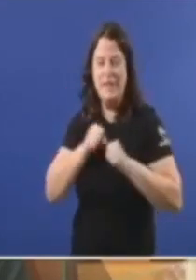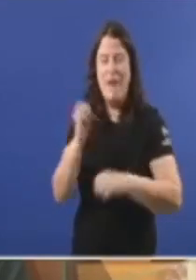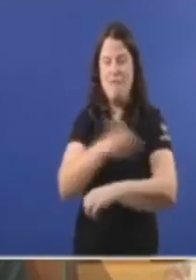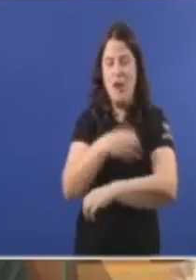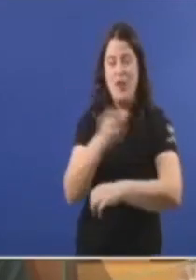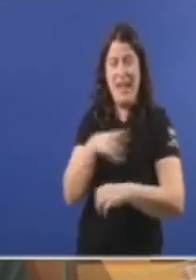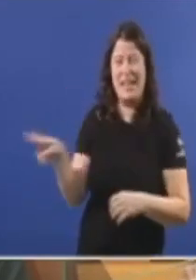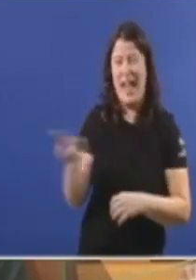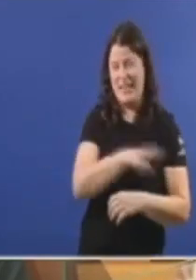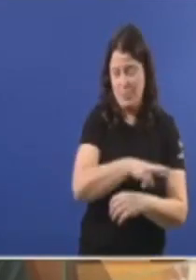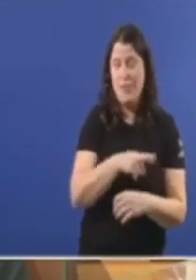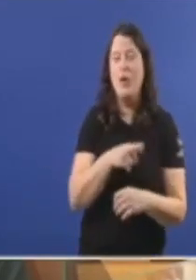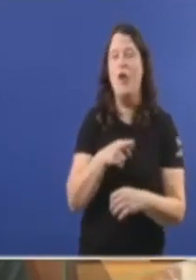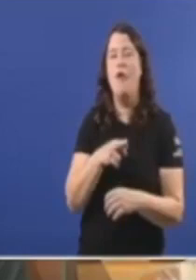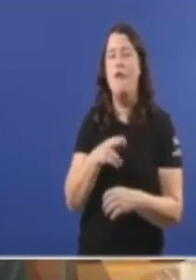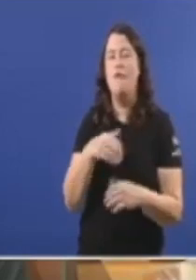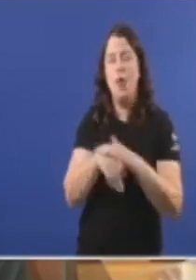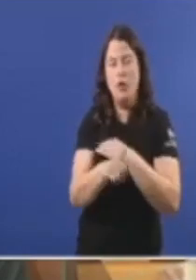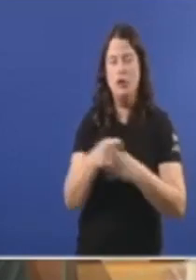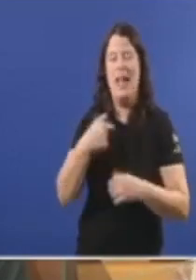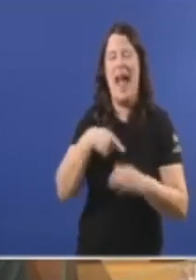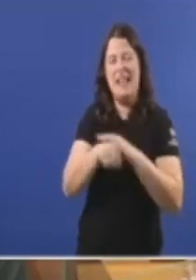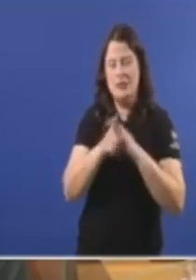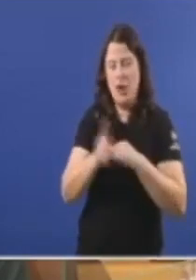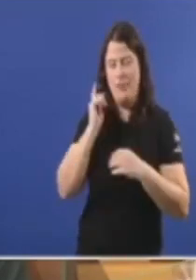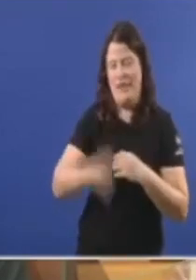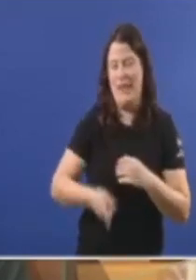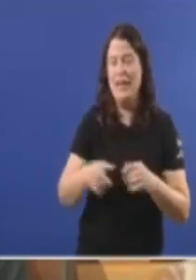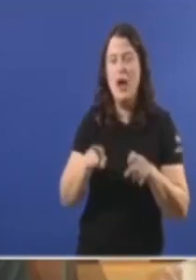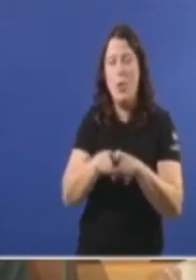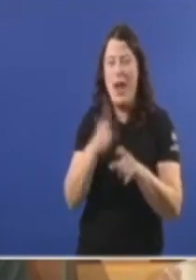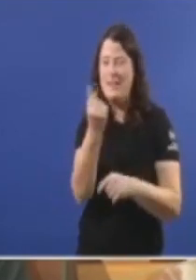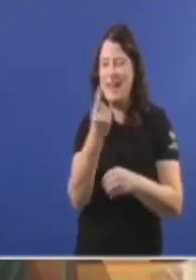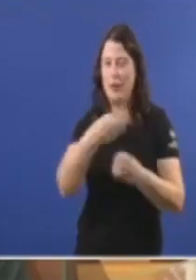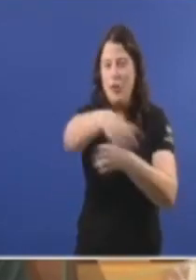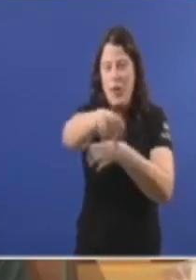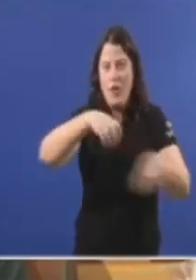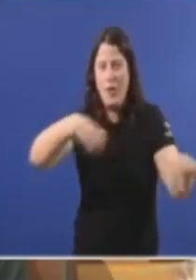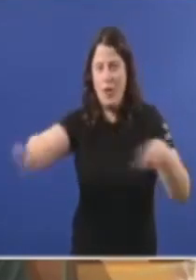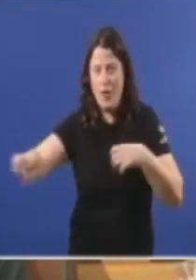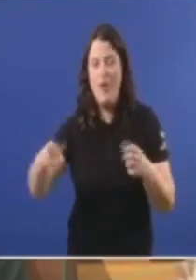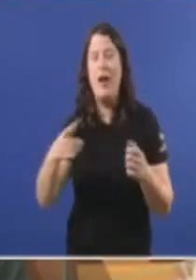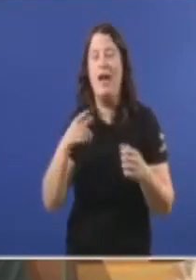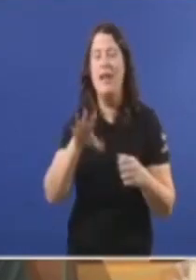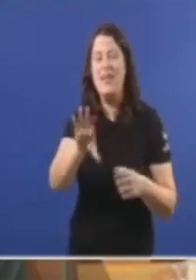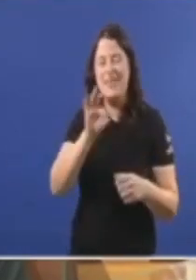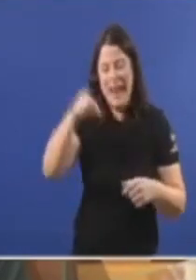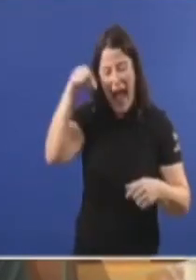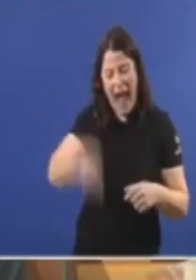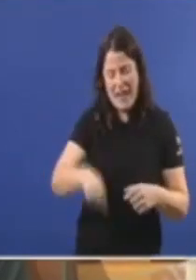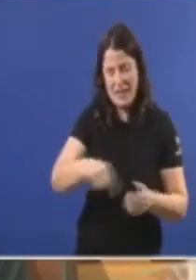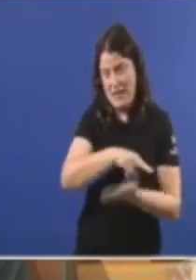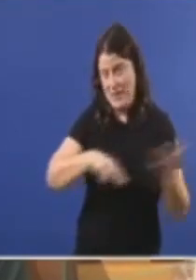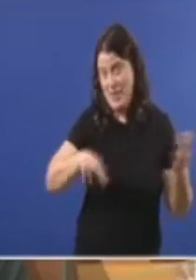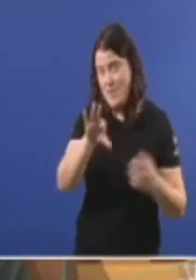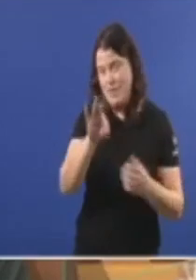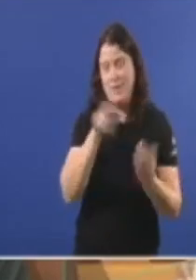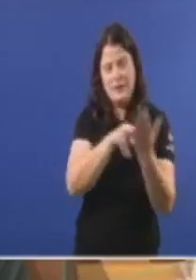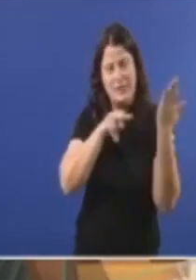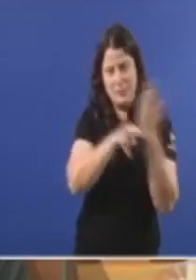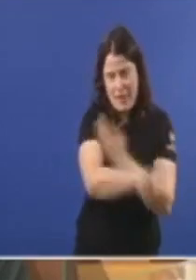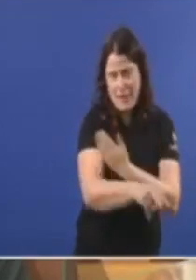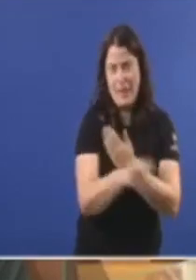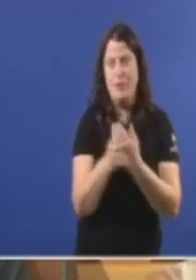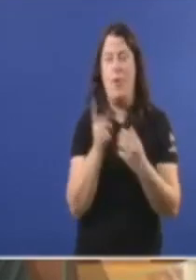de reactivación. Noutras palabras, a descentralización dese fondo e decidir desde aquí, con transparencia,